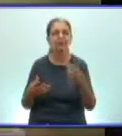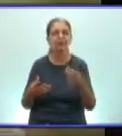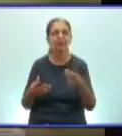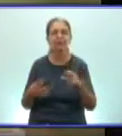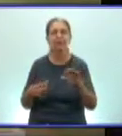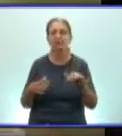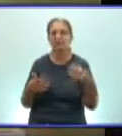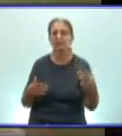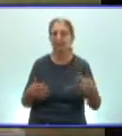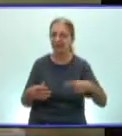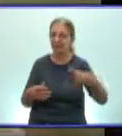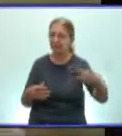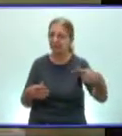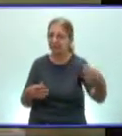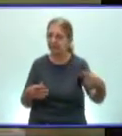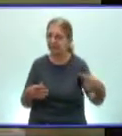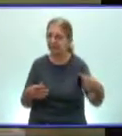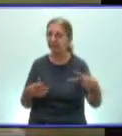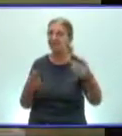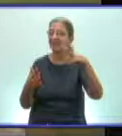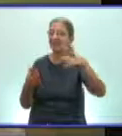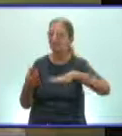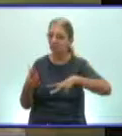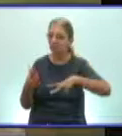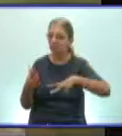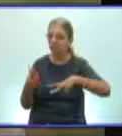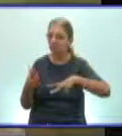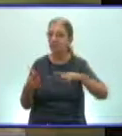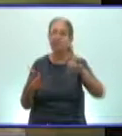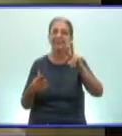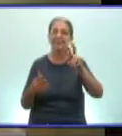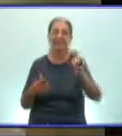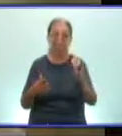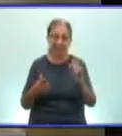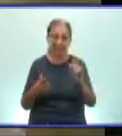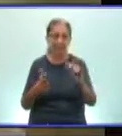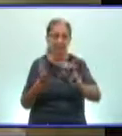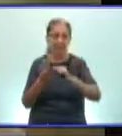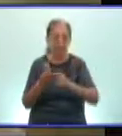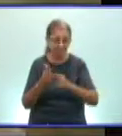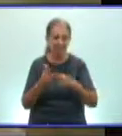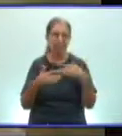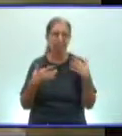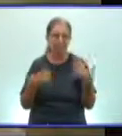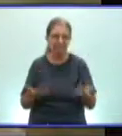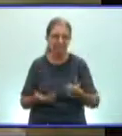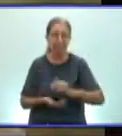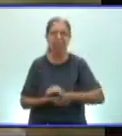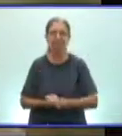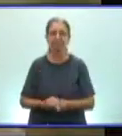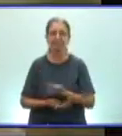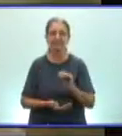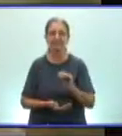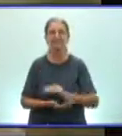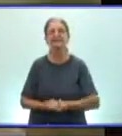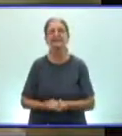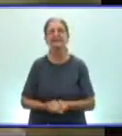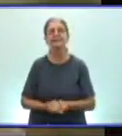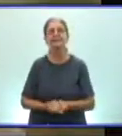evaluación sistemática, su valor está en 20 puntos. Vamos entonces a ver qué nos dice esta actividad.